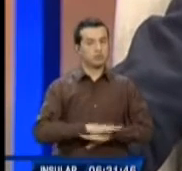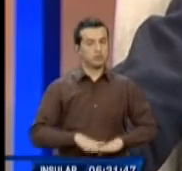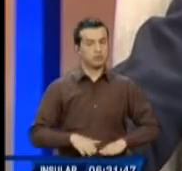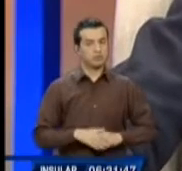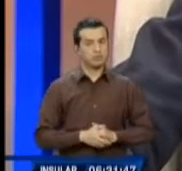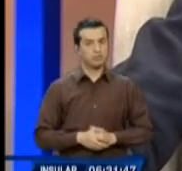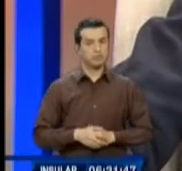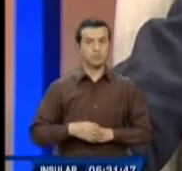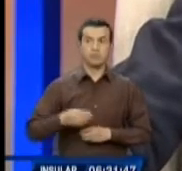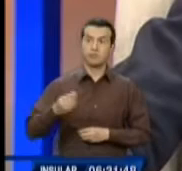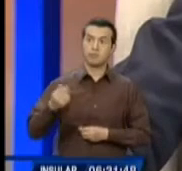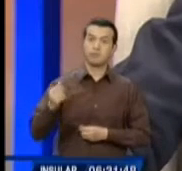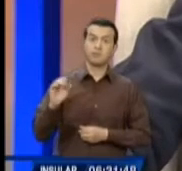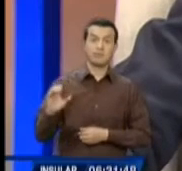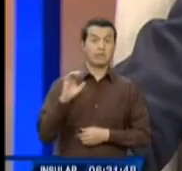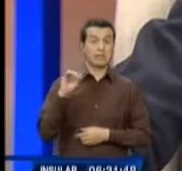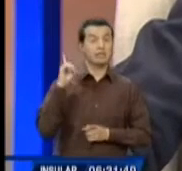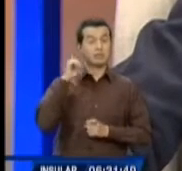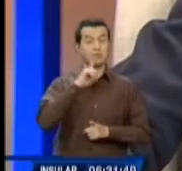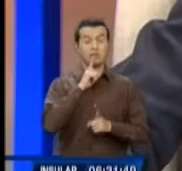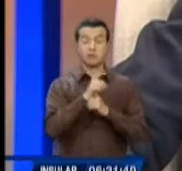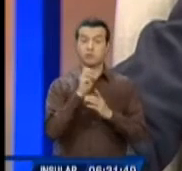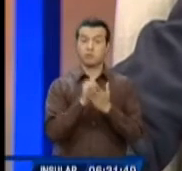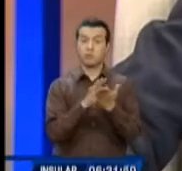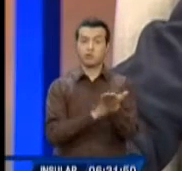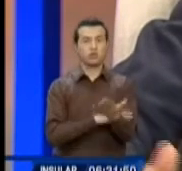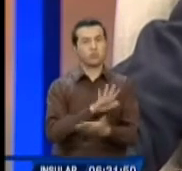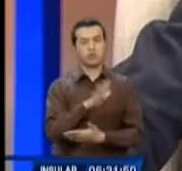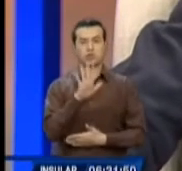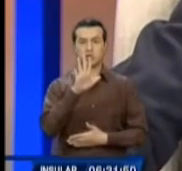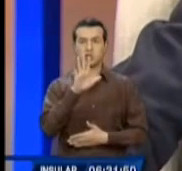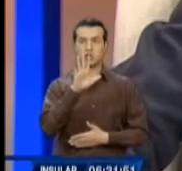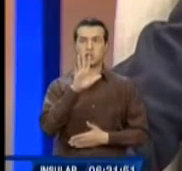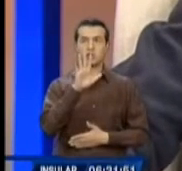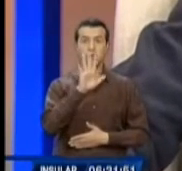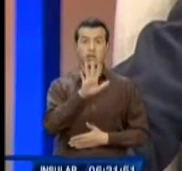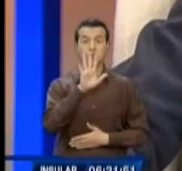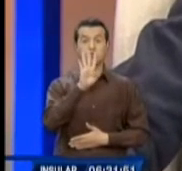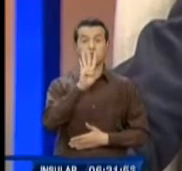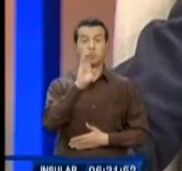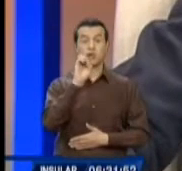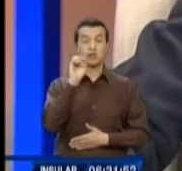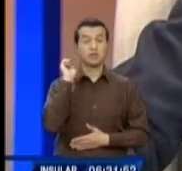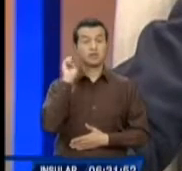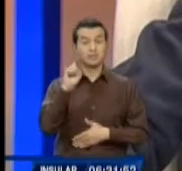Pero sí, el financiamiento es complejo. Este es un proyecto que está cerca de los $540,000.